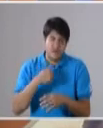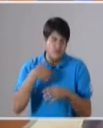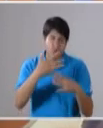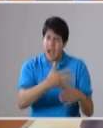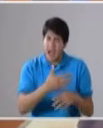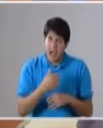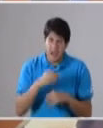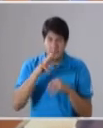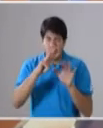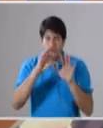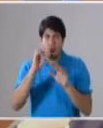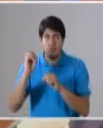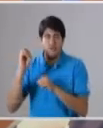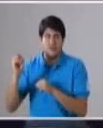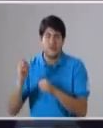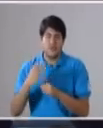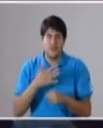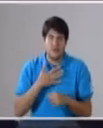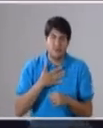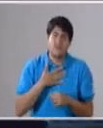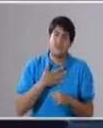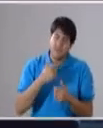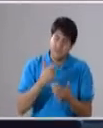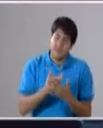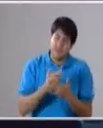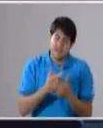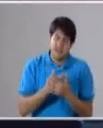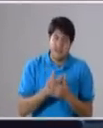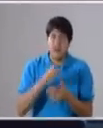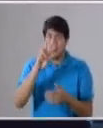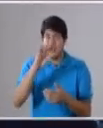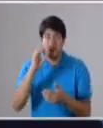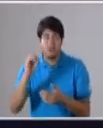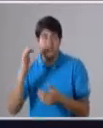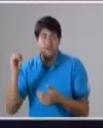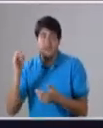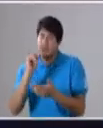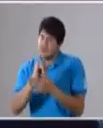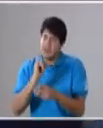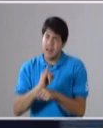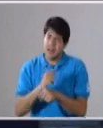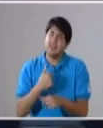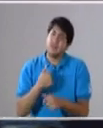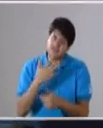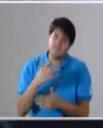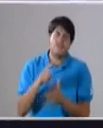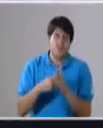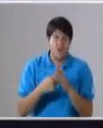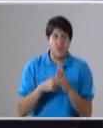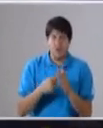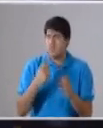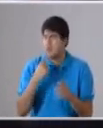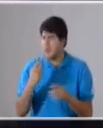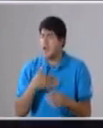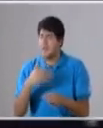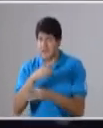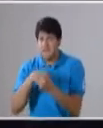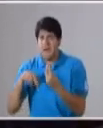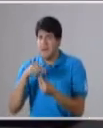800 de mi indemnización, 200 que me den en la iglesia, y ahí voy saliendo. Y le dije a aquellos muchachos, no más McDonald's, no más